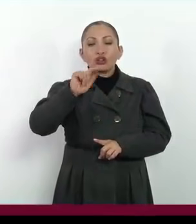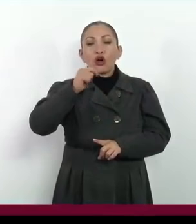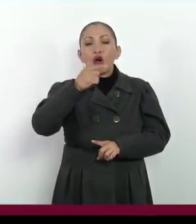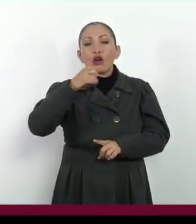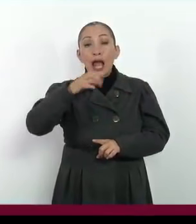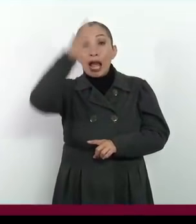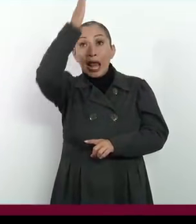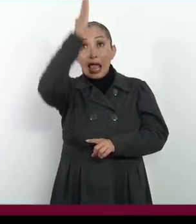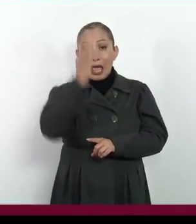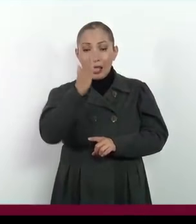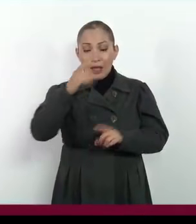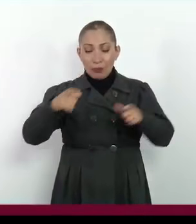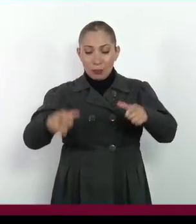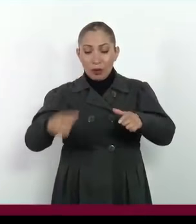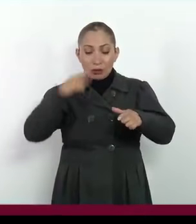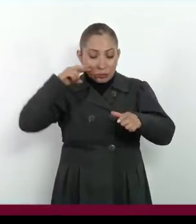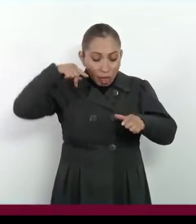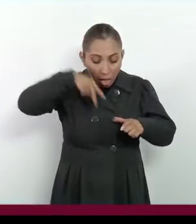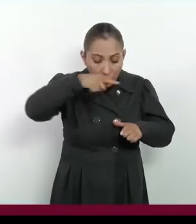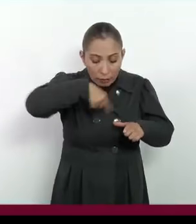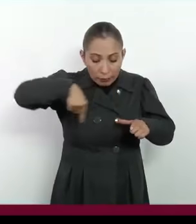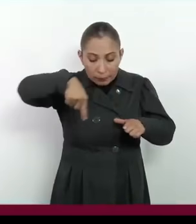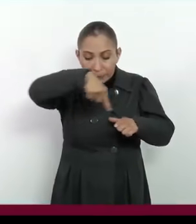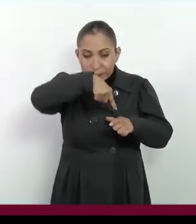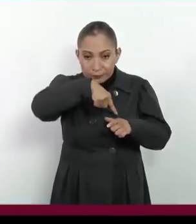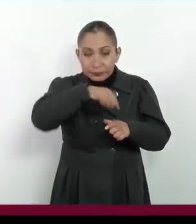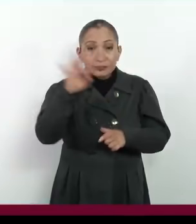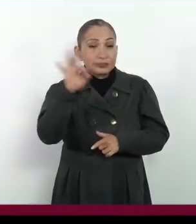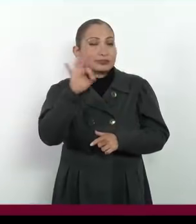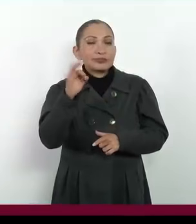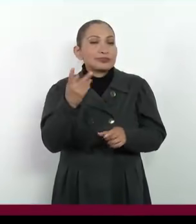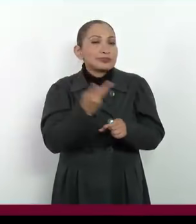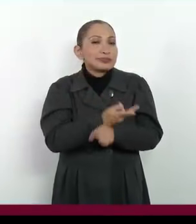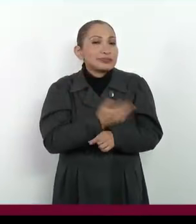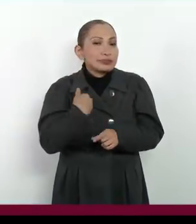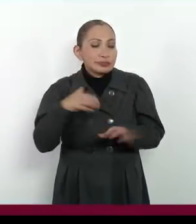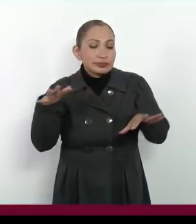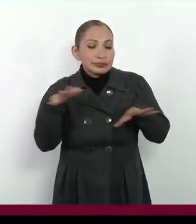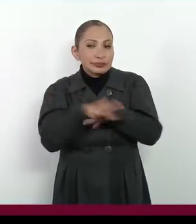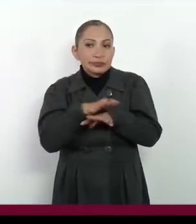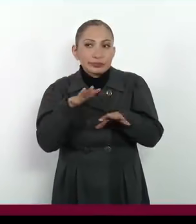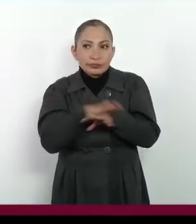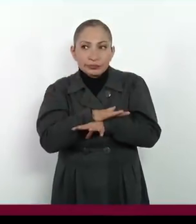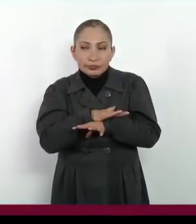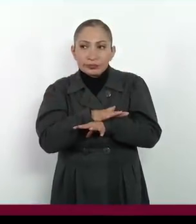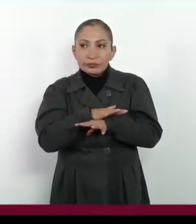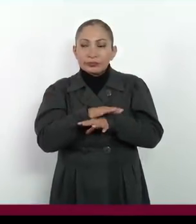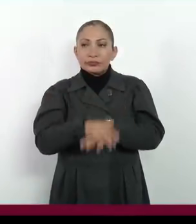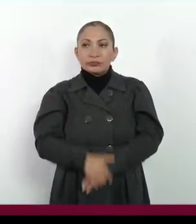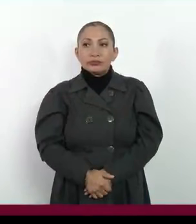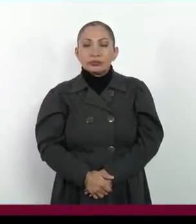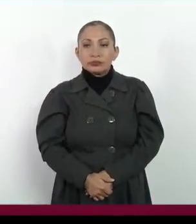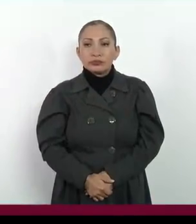eje, nos dibuja un círculo. Ahora, ¿qué pasaría si nosotros cambiamos un poco